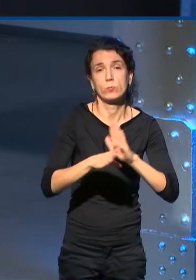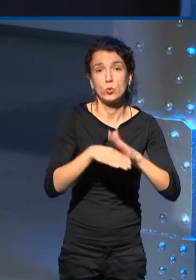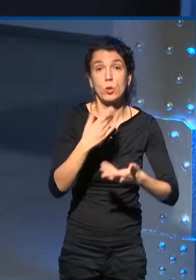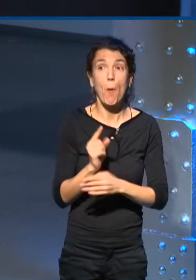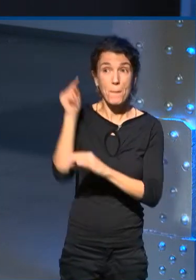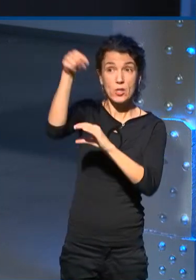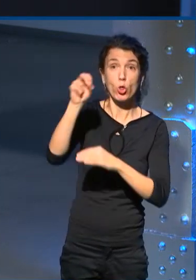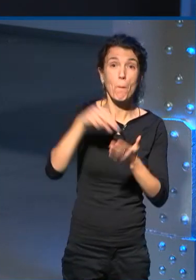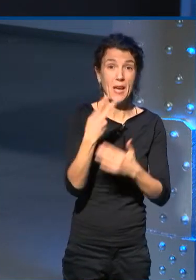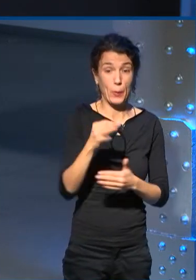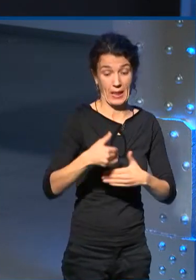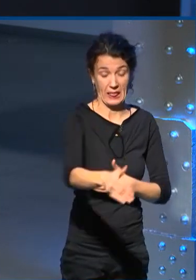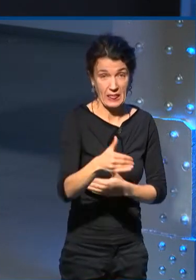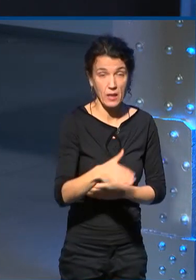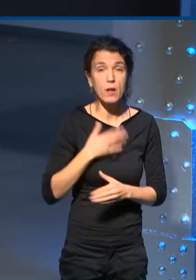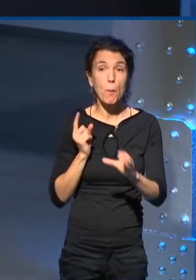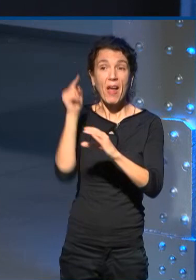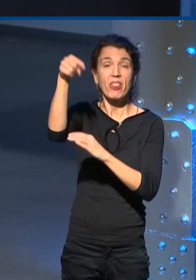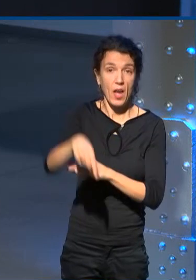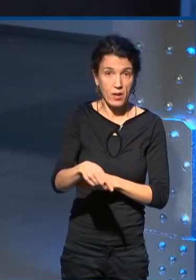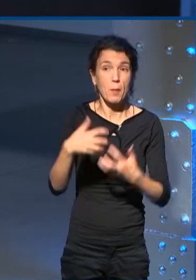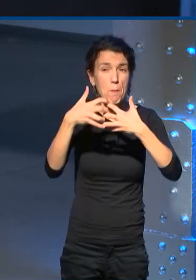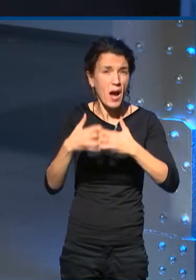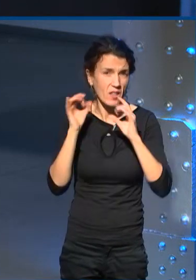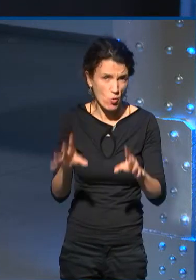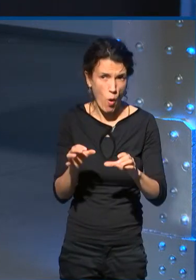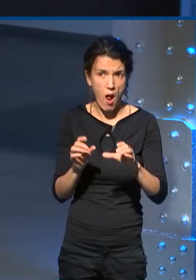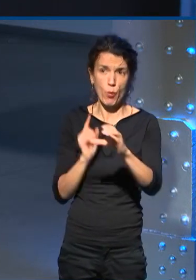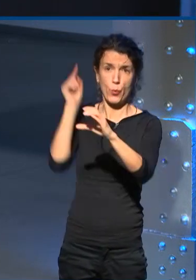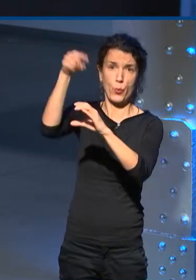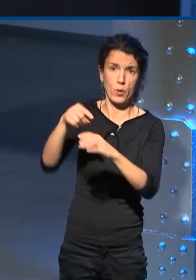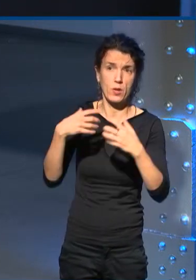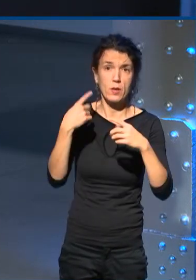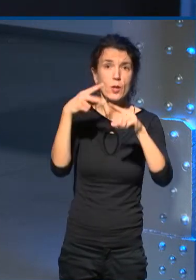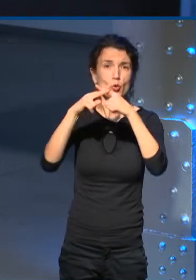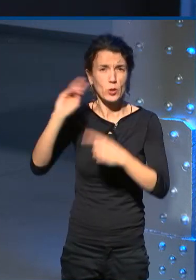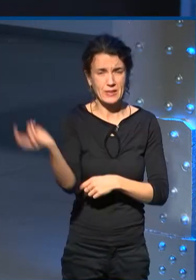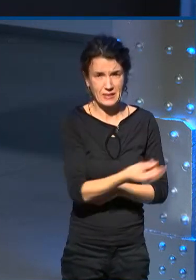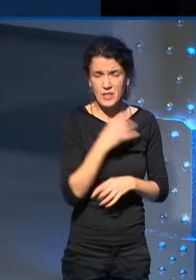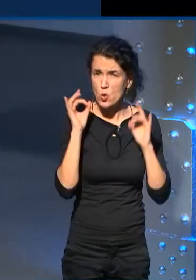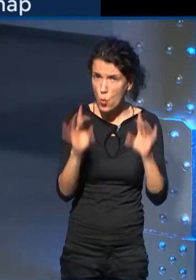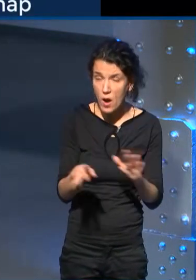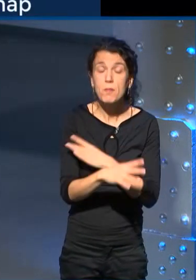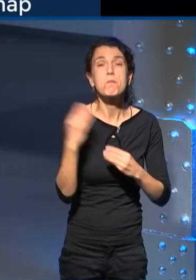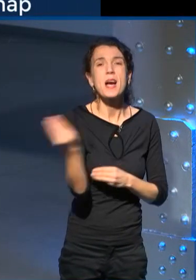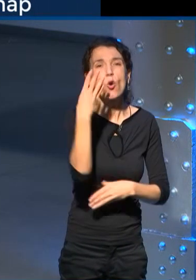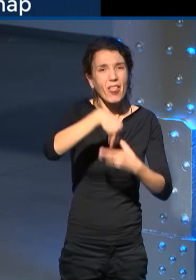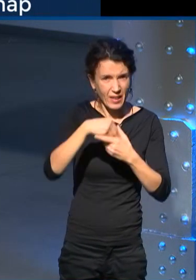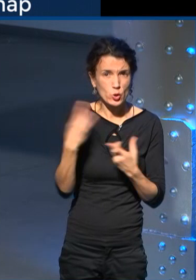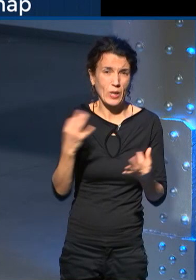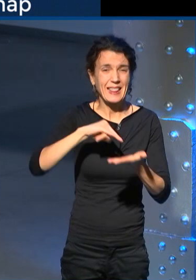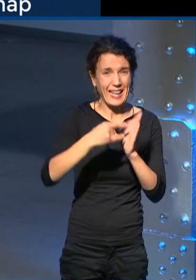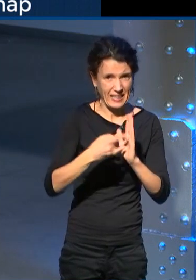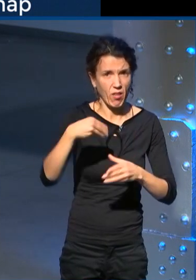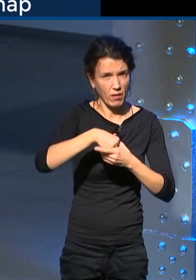siguiente misión, 2020, se va a lanzar un rover igualito que este, con distinta instrumentación, pero el rover básicamente es igual. Se mejora todavía un poquito más la